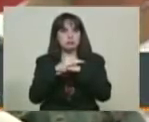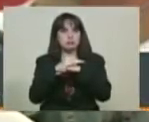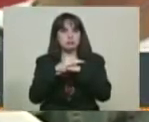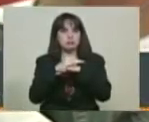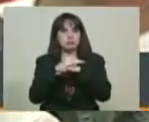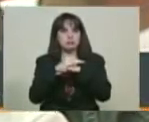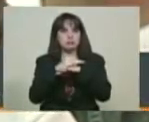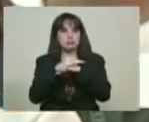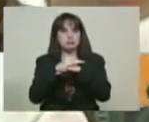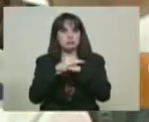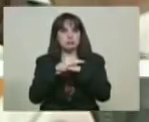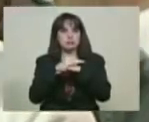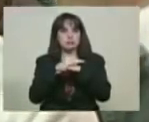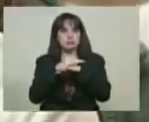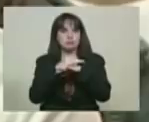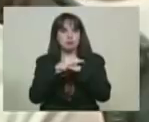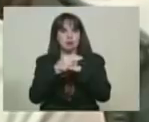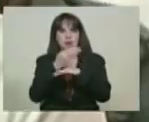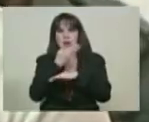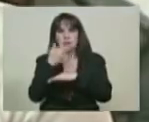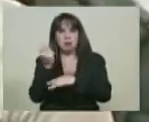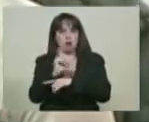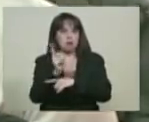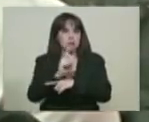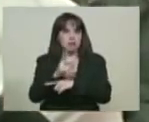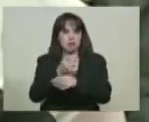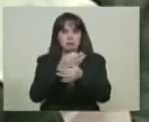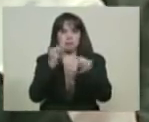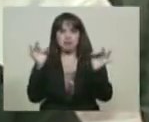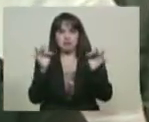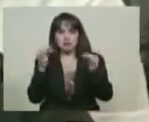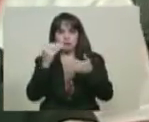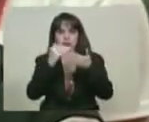con mayor velocidad y calidad,